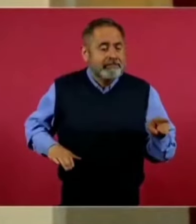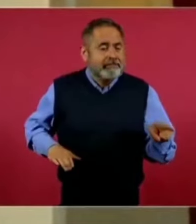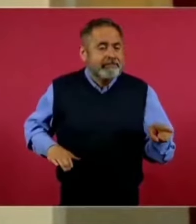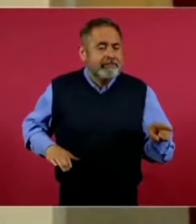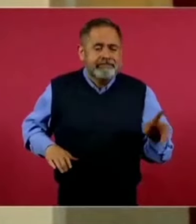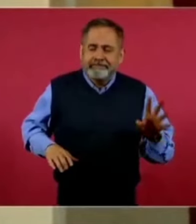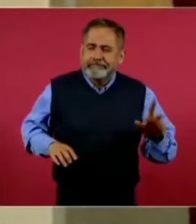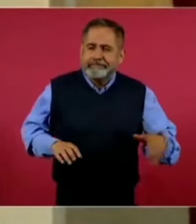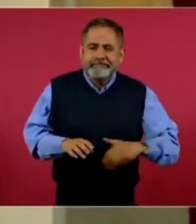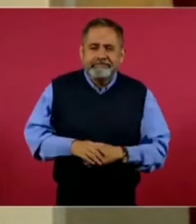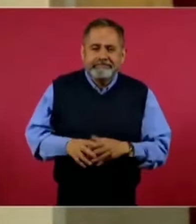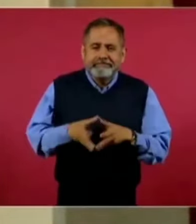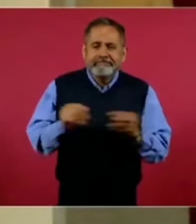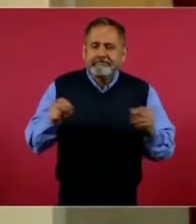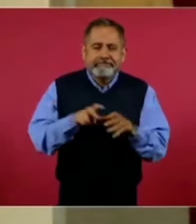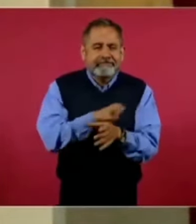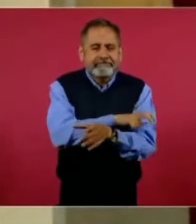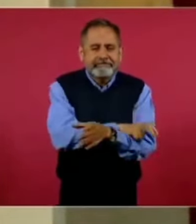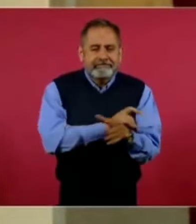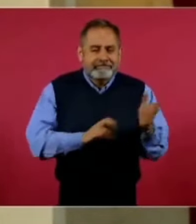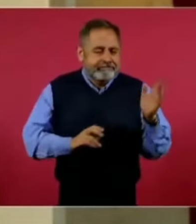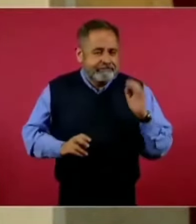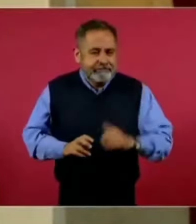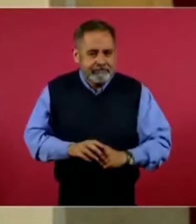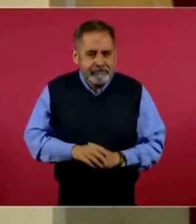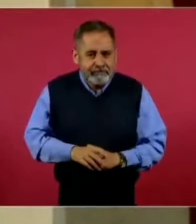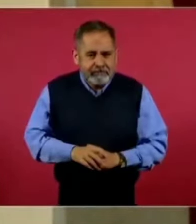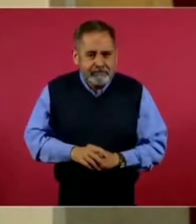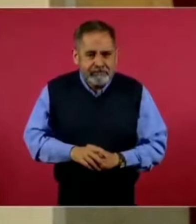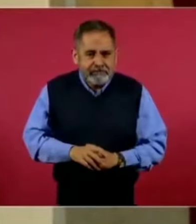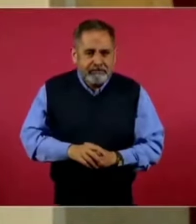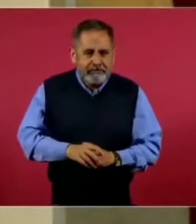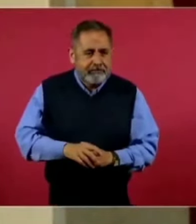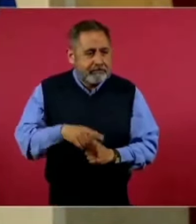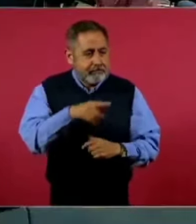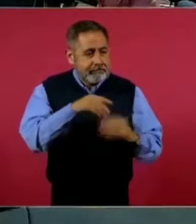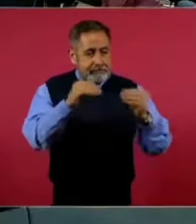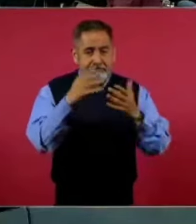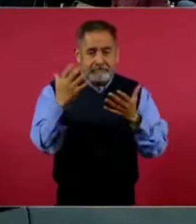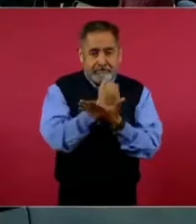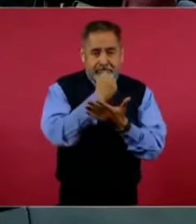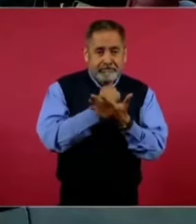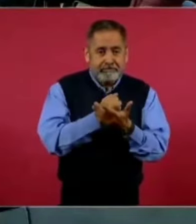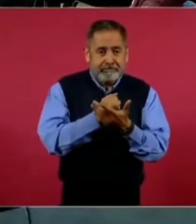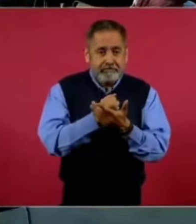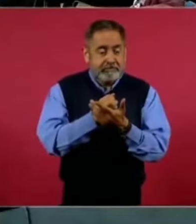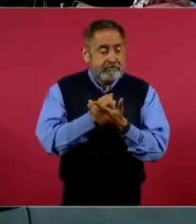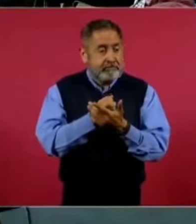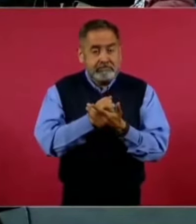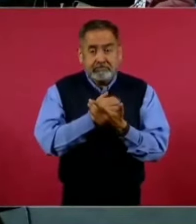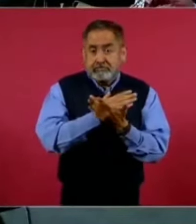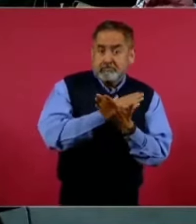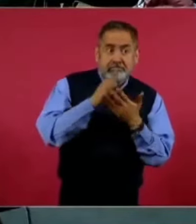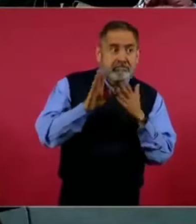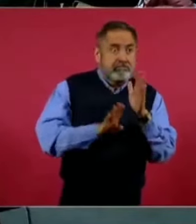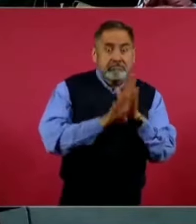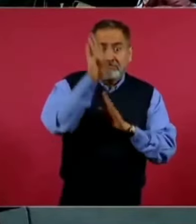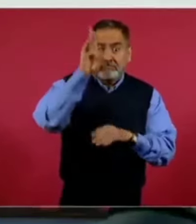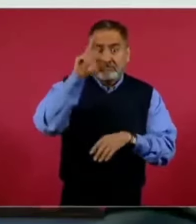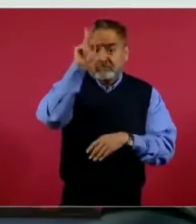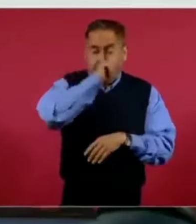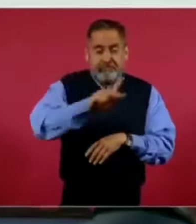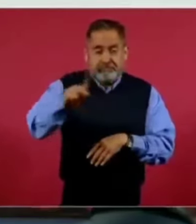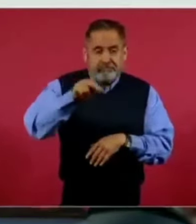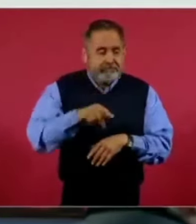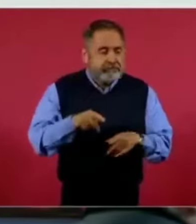candidato y este gana el debate se va a las nubes